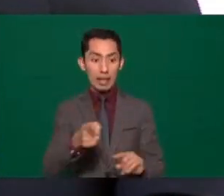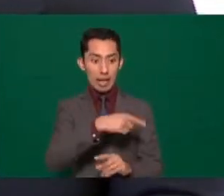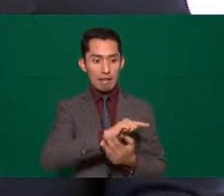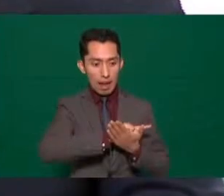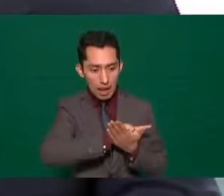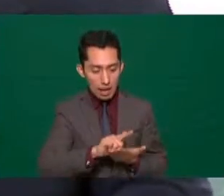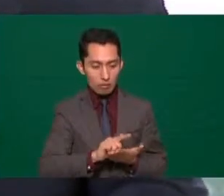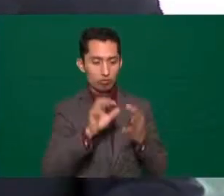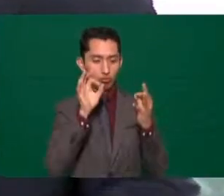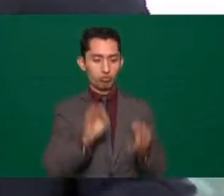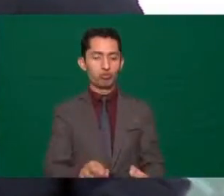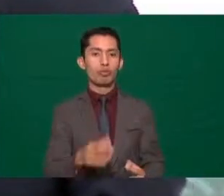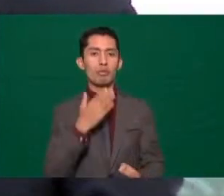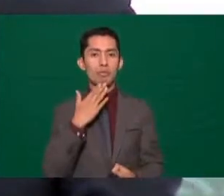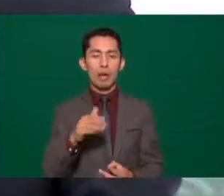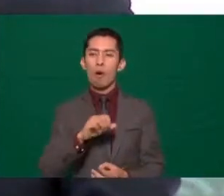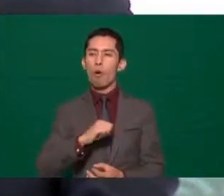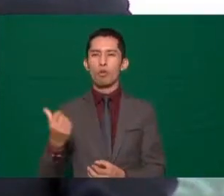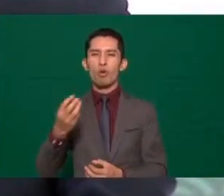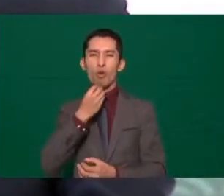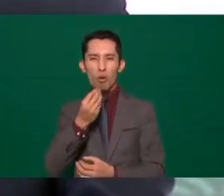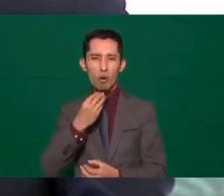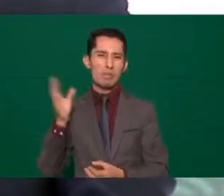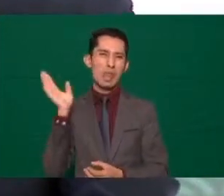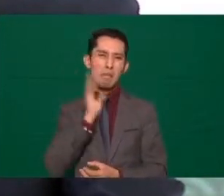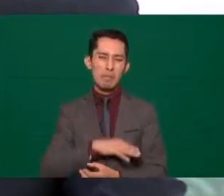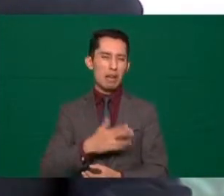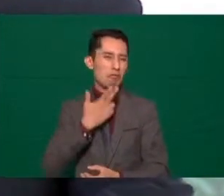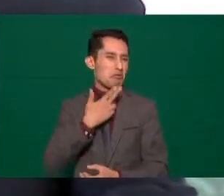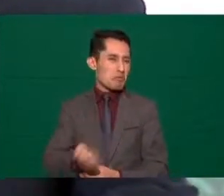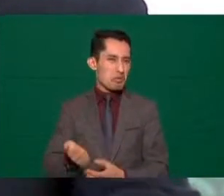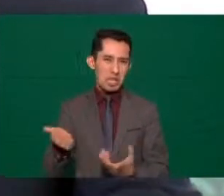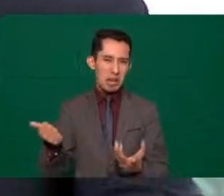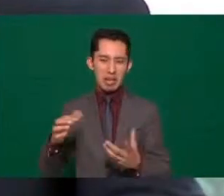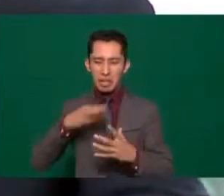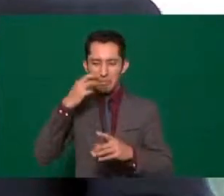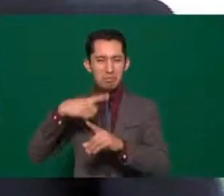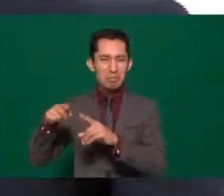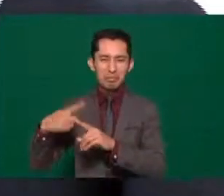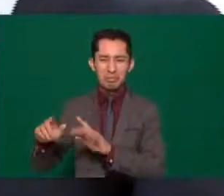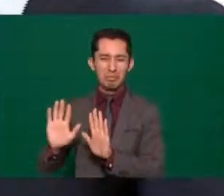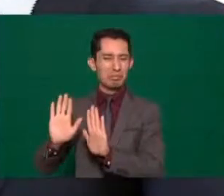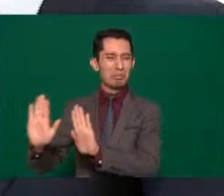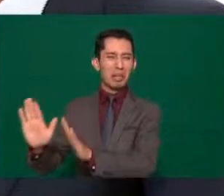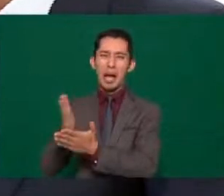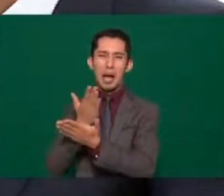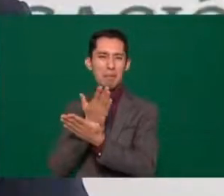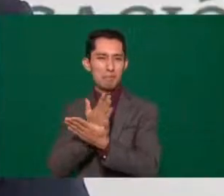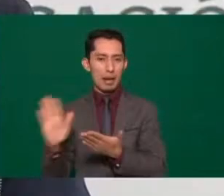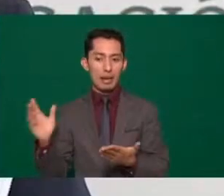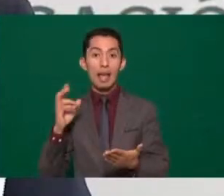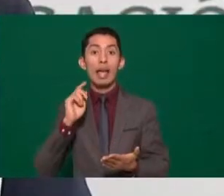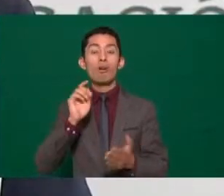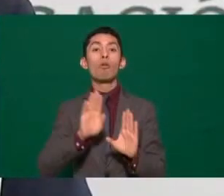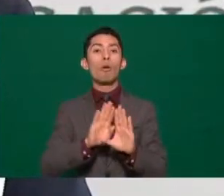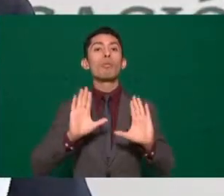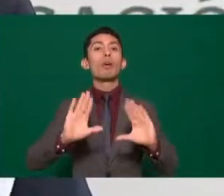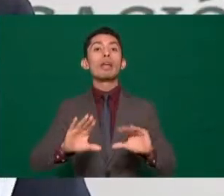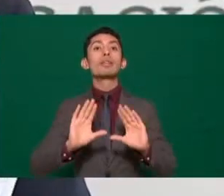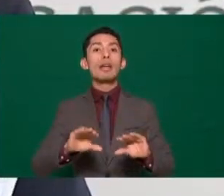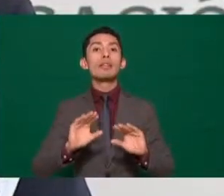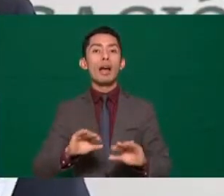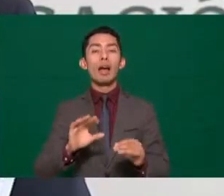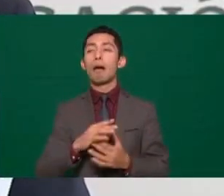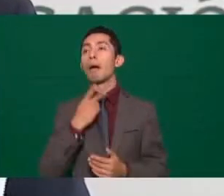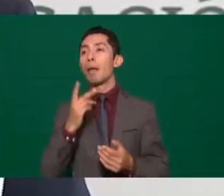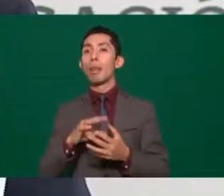los llamados productos chatarra. Eso tiene que estar en los libros de texto. Y